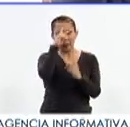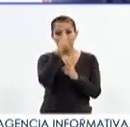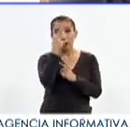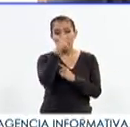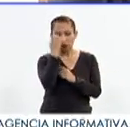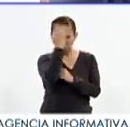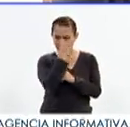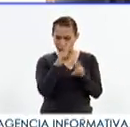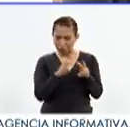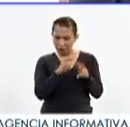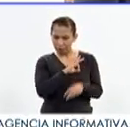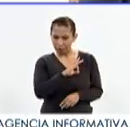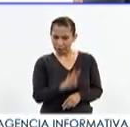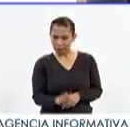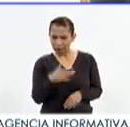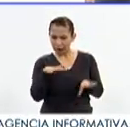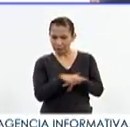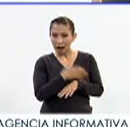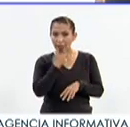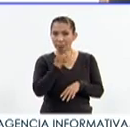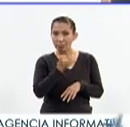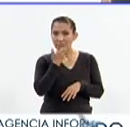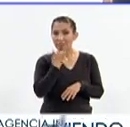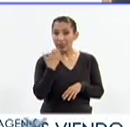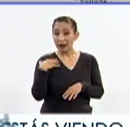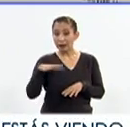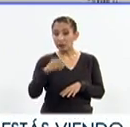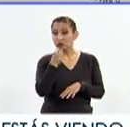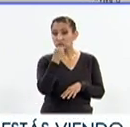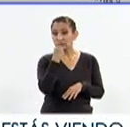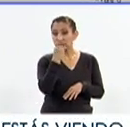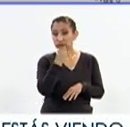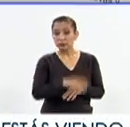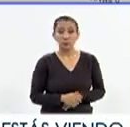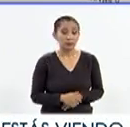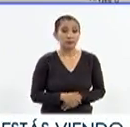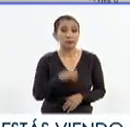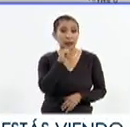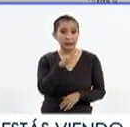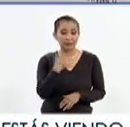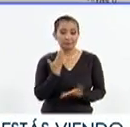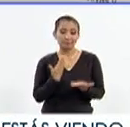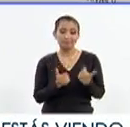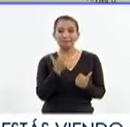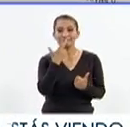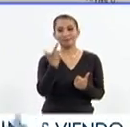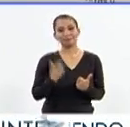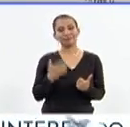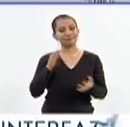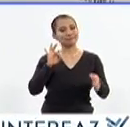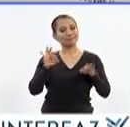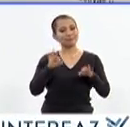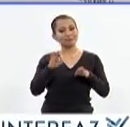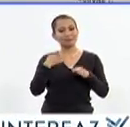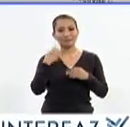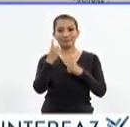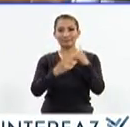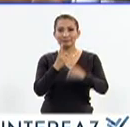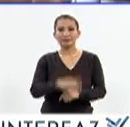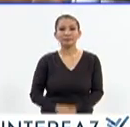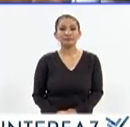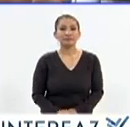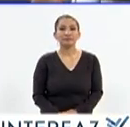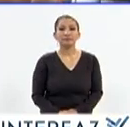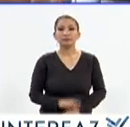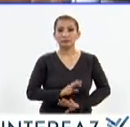para que analicen la posibilidad de cambiar sus hábitos en el consumo de alimentos y así logren mejorar su desempeño deportivo.